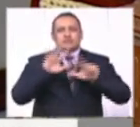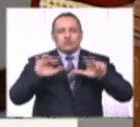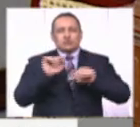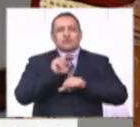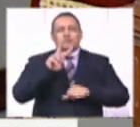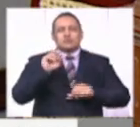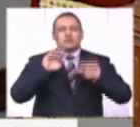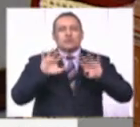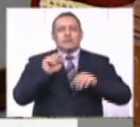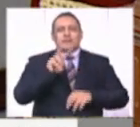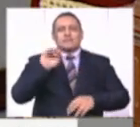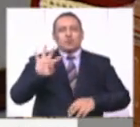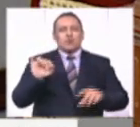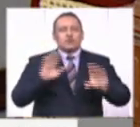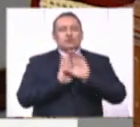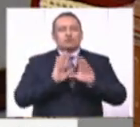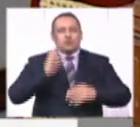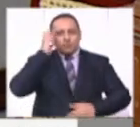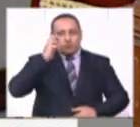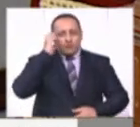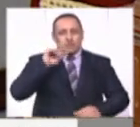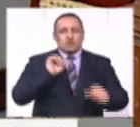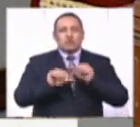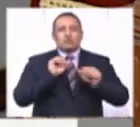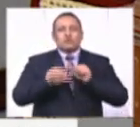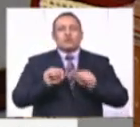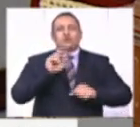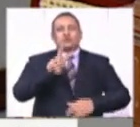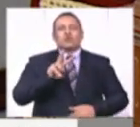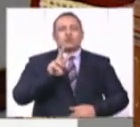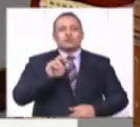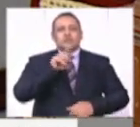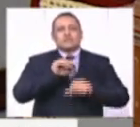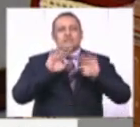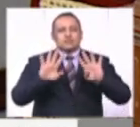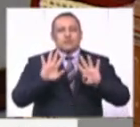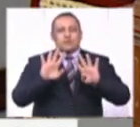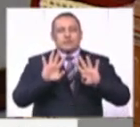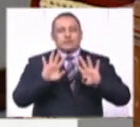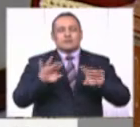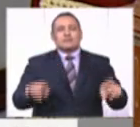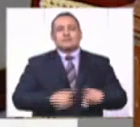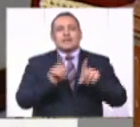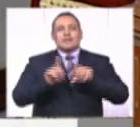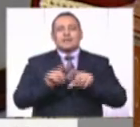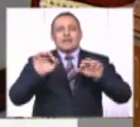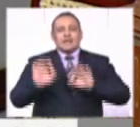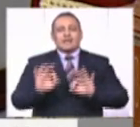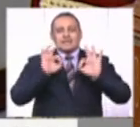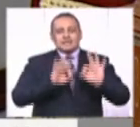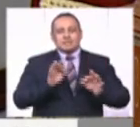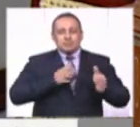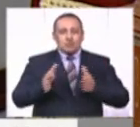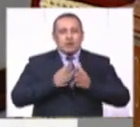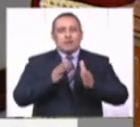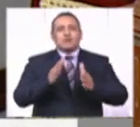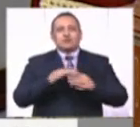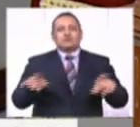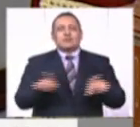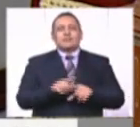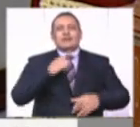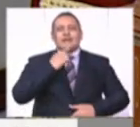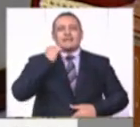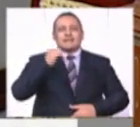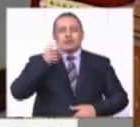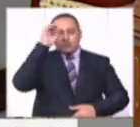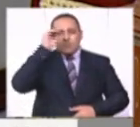24 de la Constitución y los artículos 2 y 19 en este mismo sentido el derecho